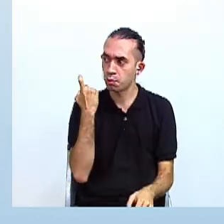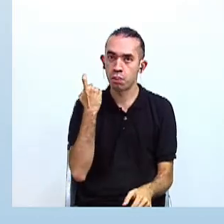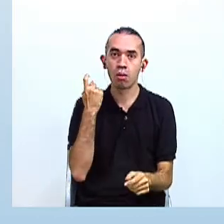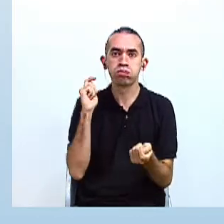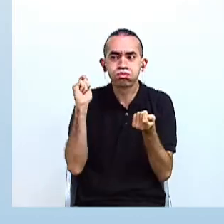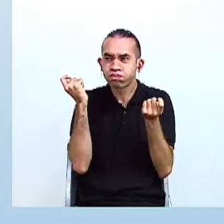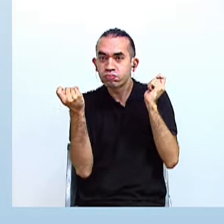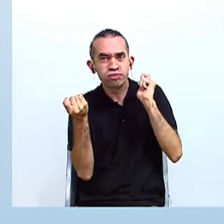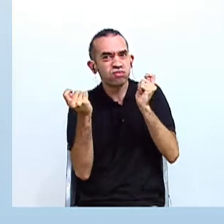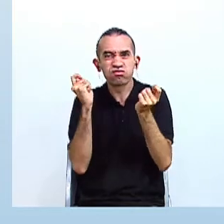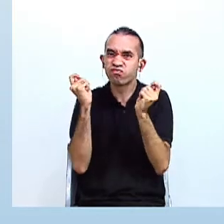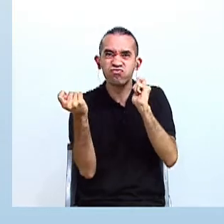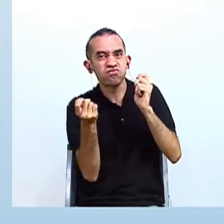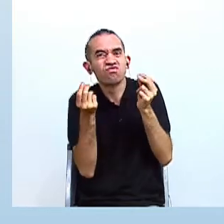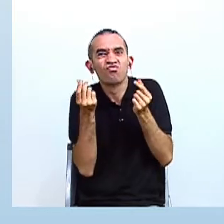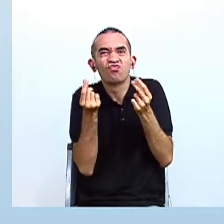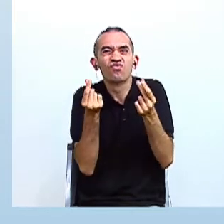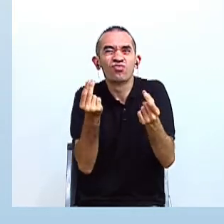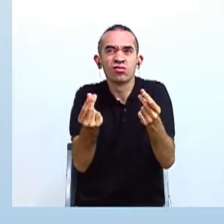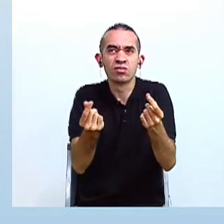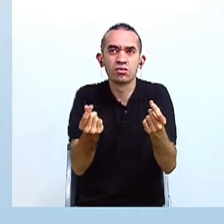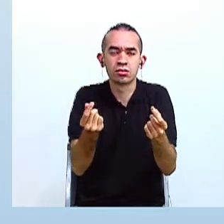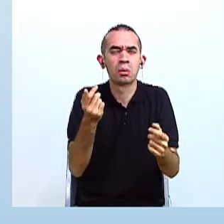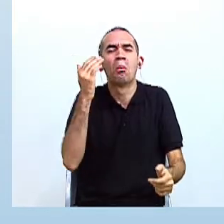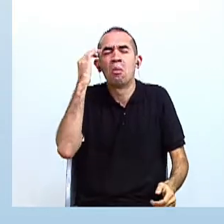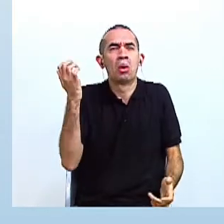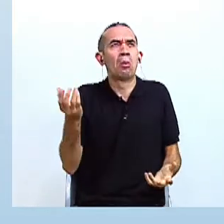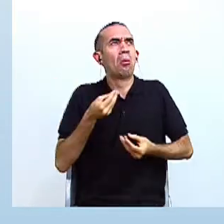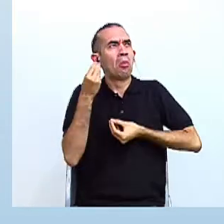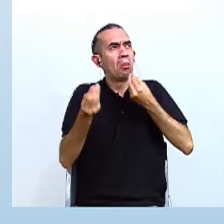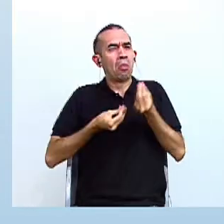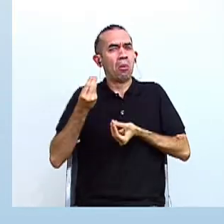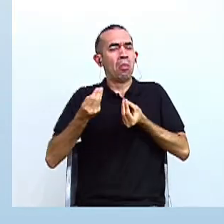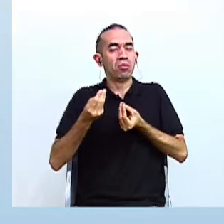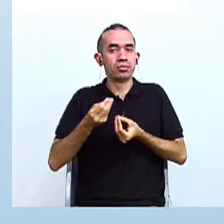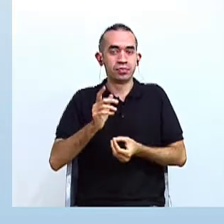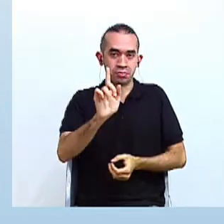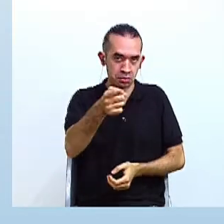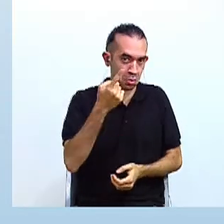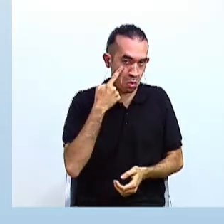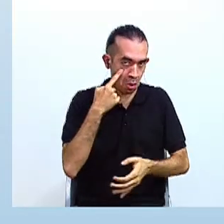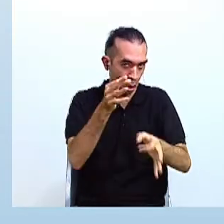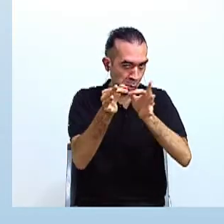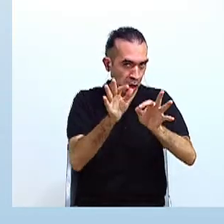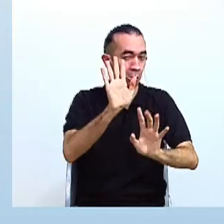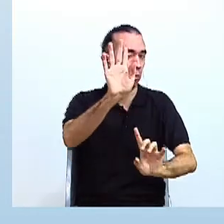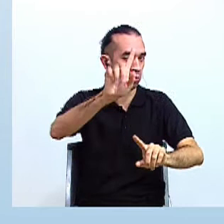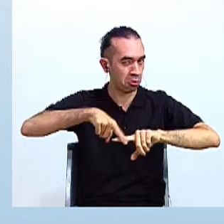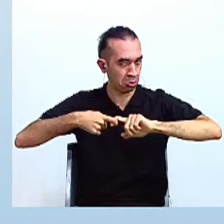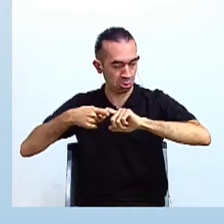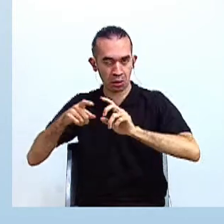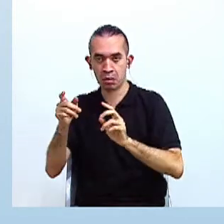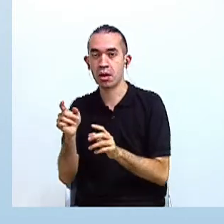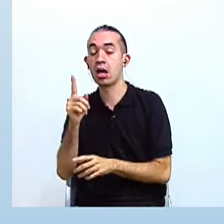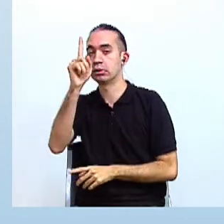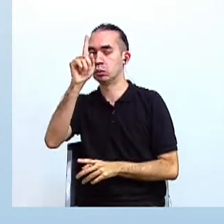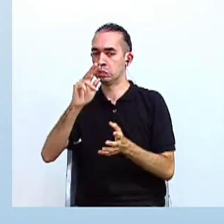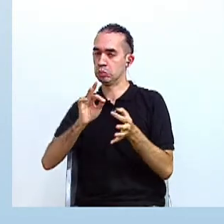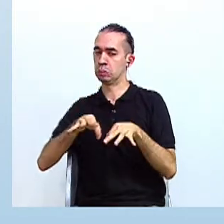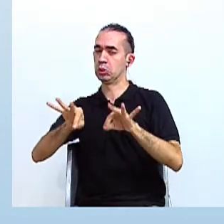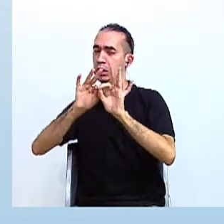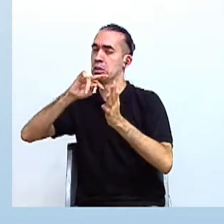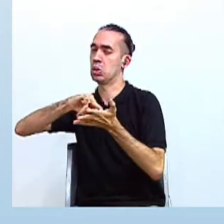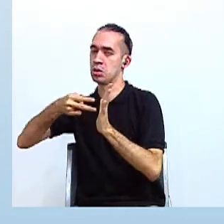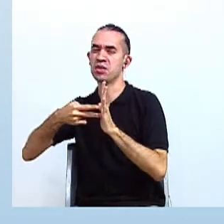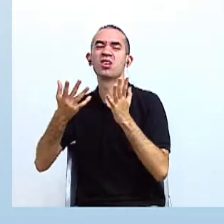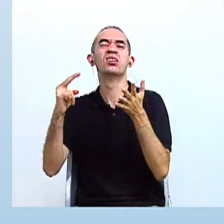cambios significativos y nos preguntamos por qué. Antes de continuar debemos entender que también hay un concepto como el